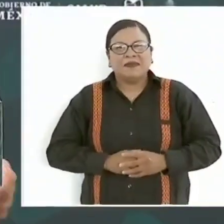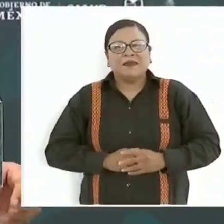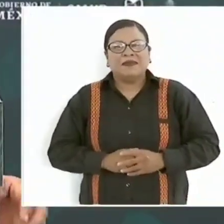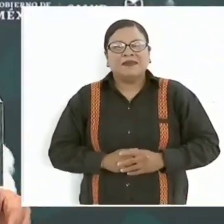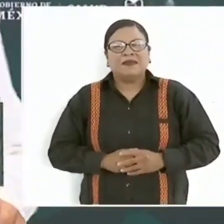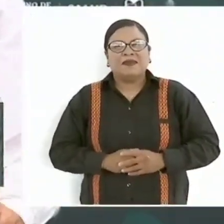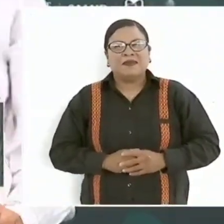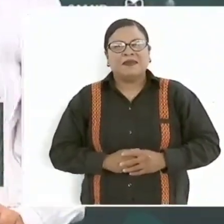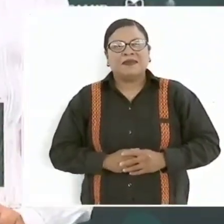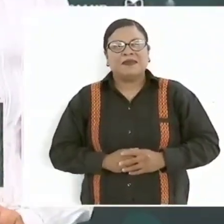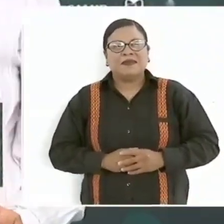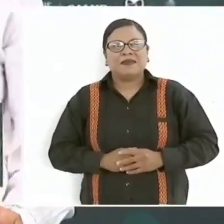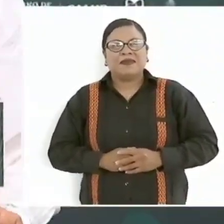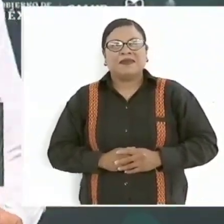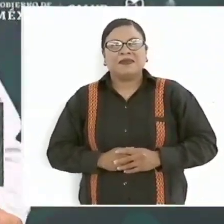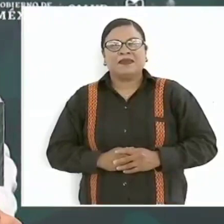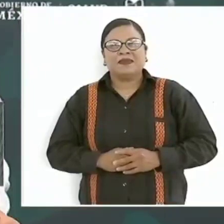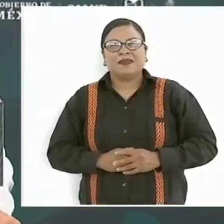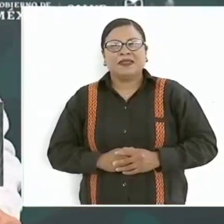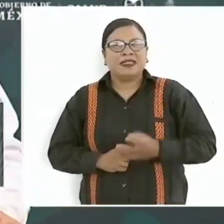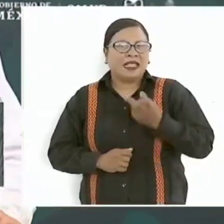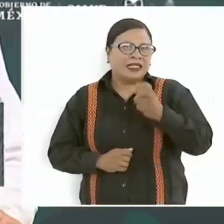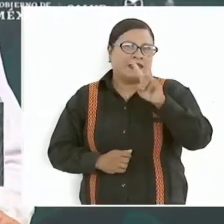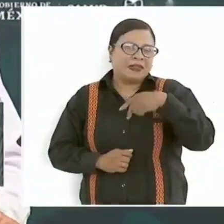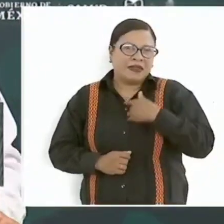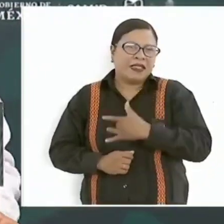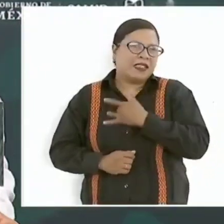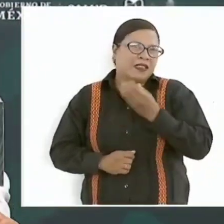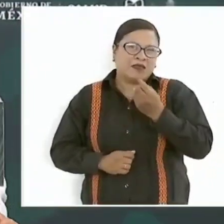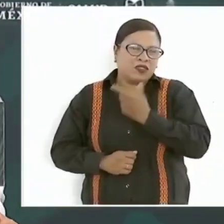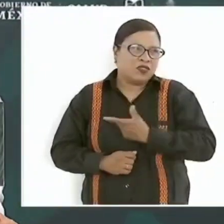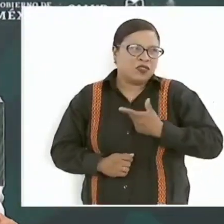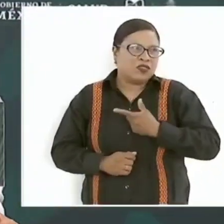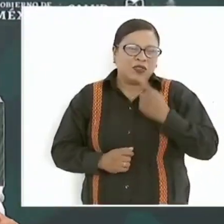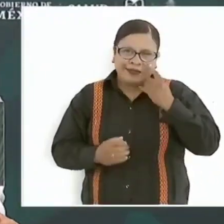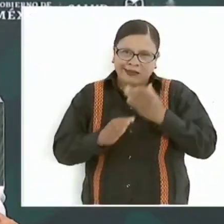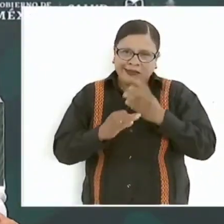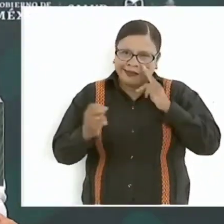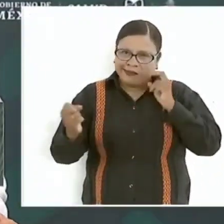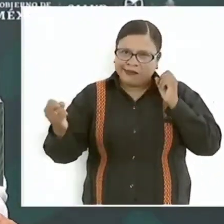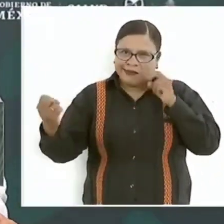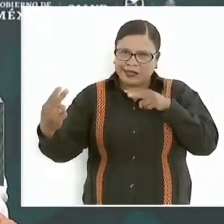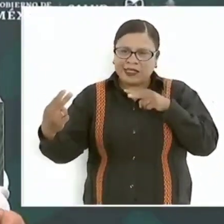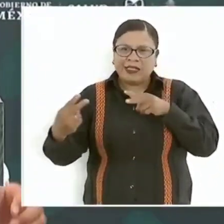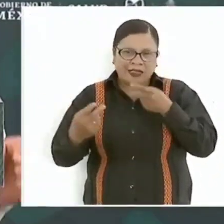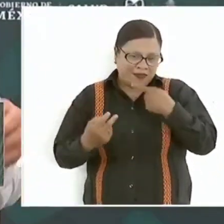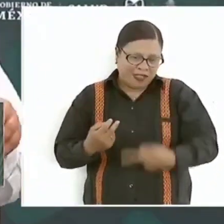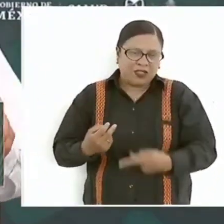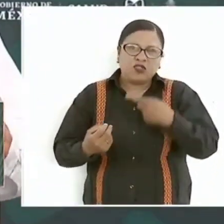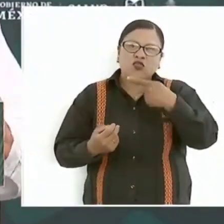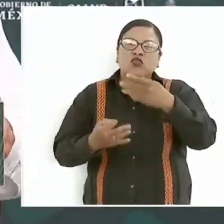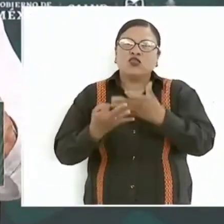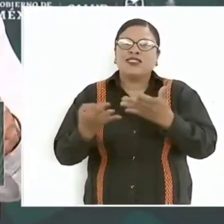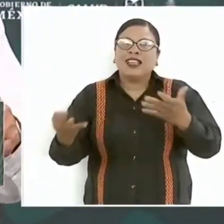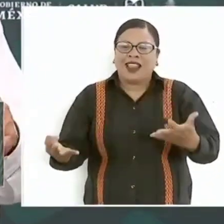No, pero me da muchísimo gusto verte aquí en tu tierra.